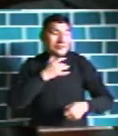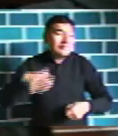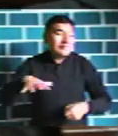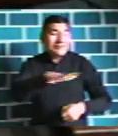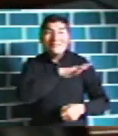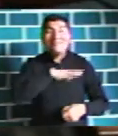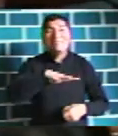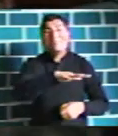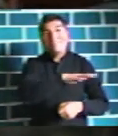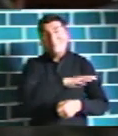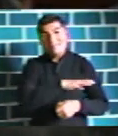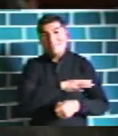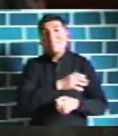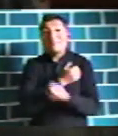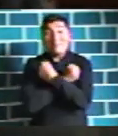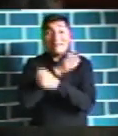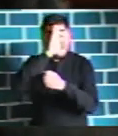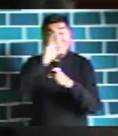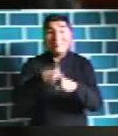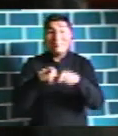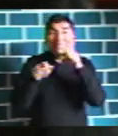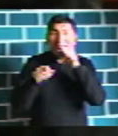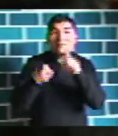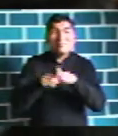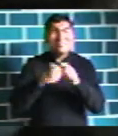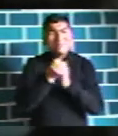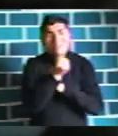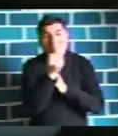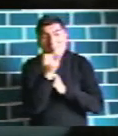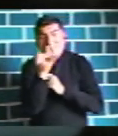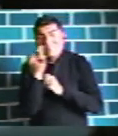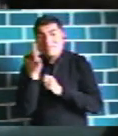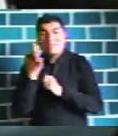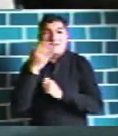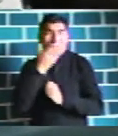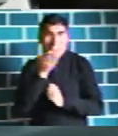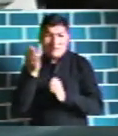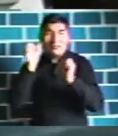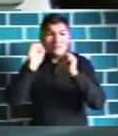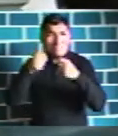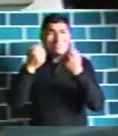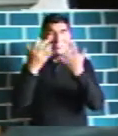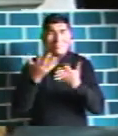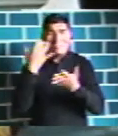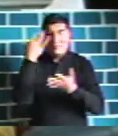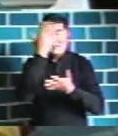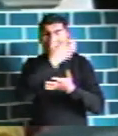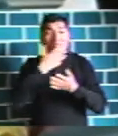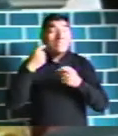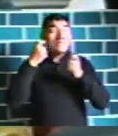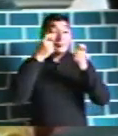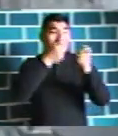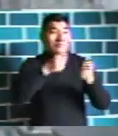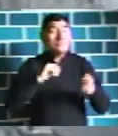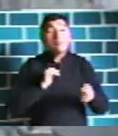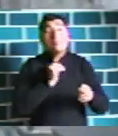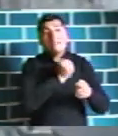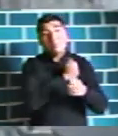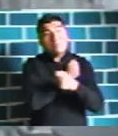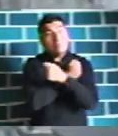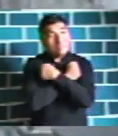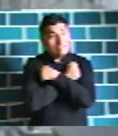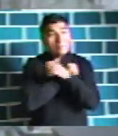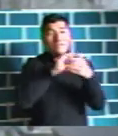miren queridos hermanos en tantas cosas podemos darle un bello regalo a nuestra querida